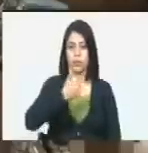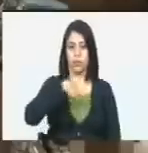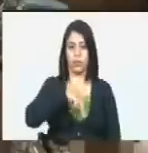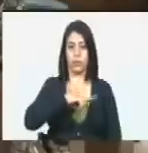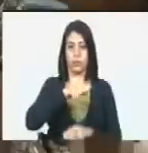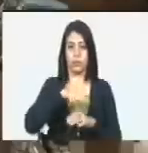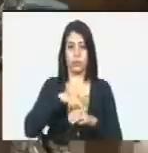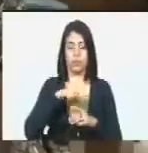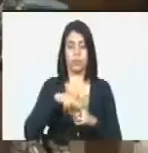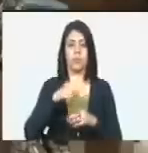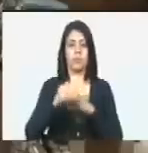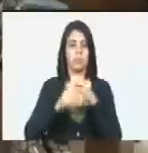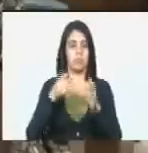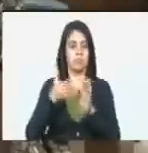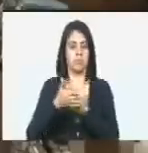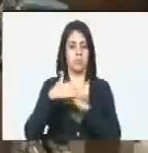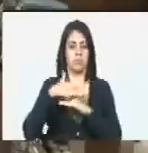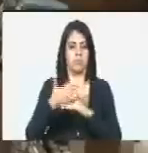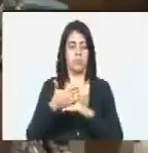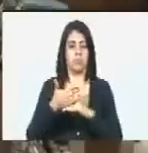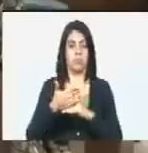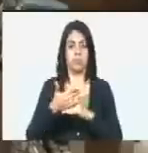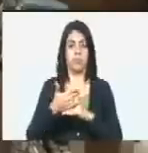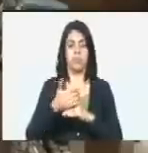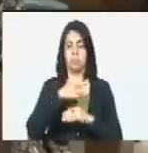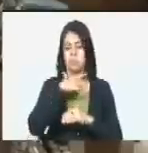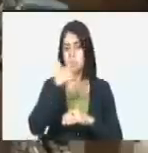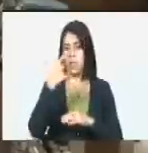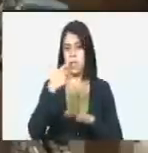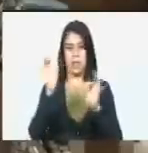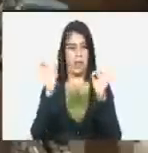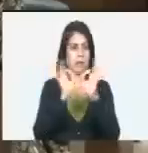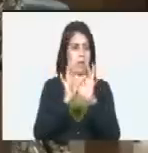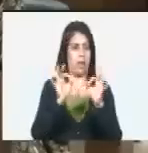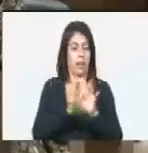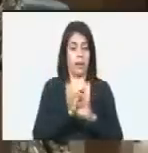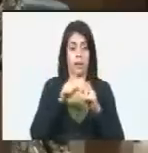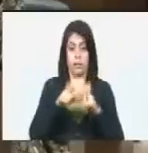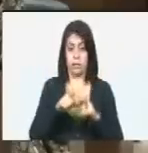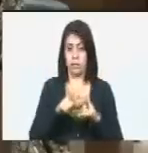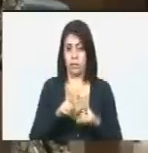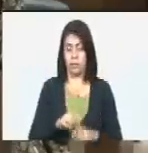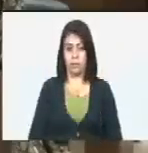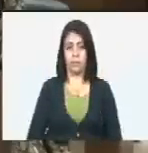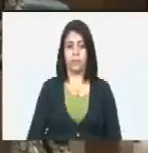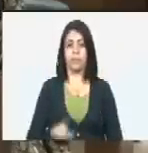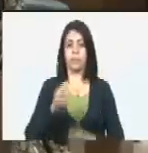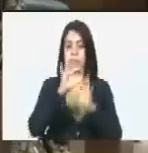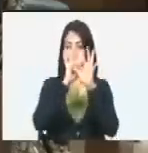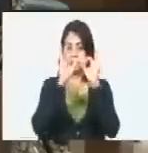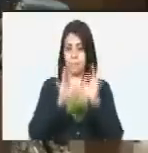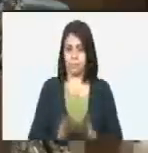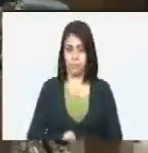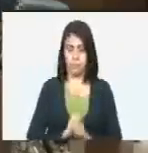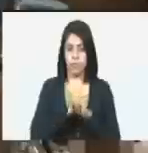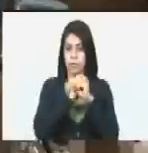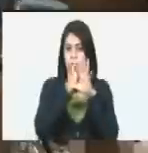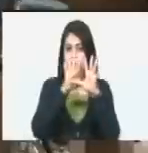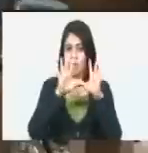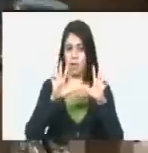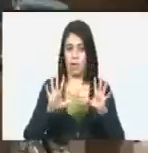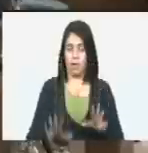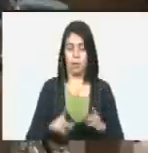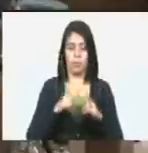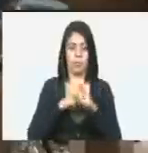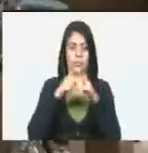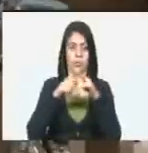sonrojarse, sin darle vergüenza, sin darle pena, de manera muy clara. En